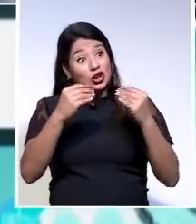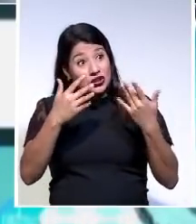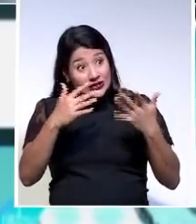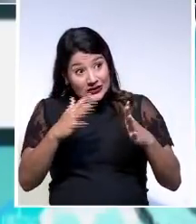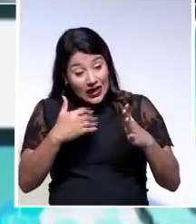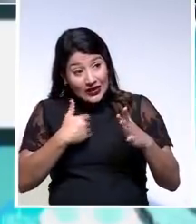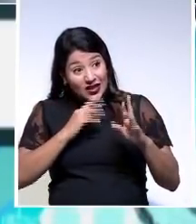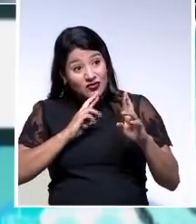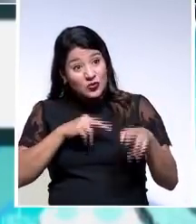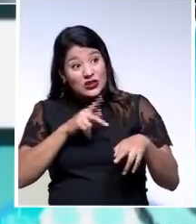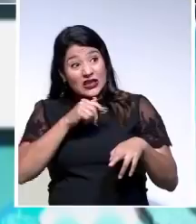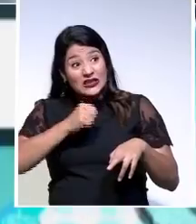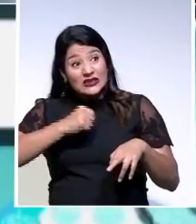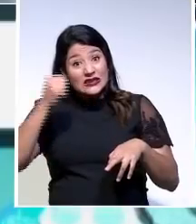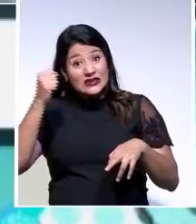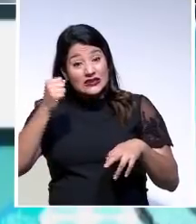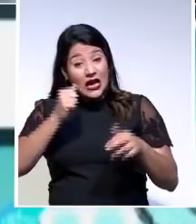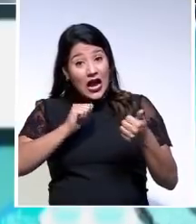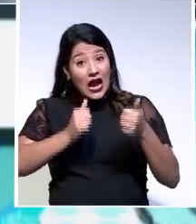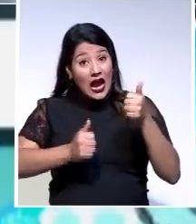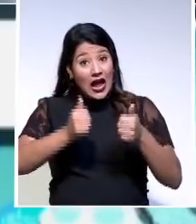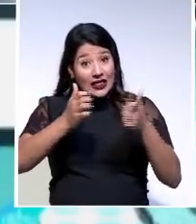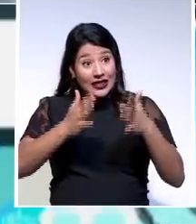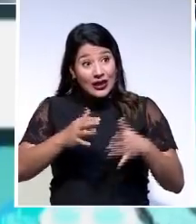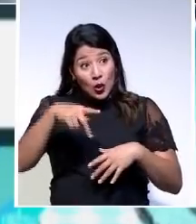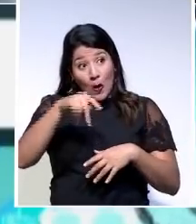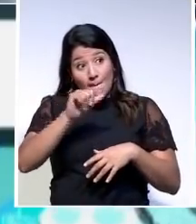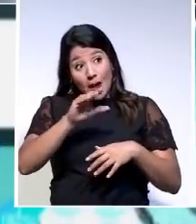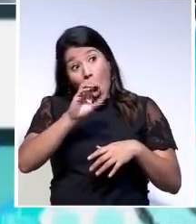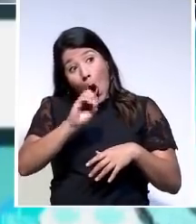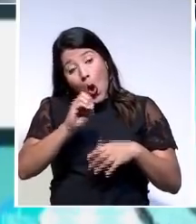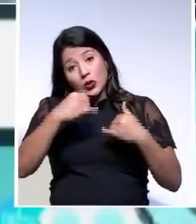elección interna del PAC o todavía hay que esperar?